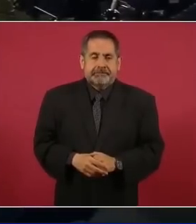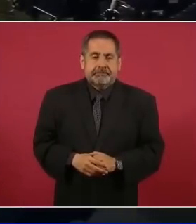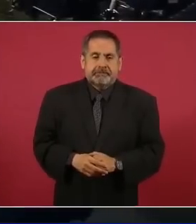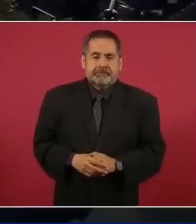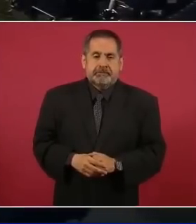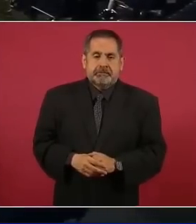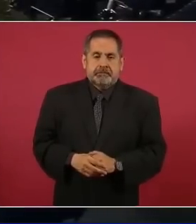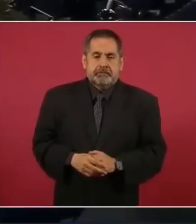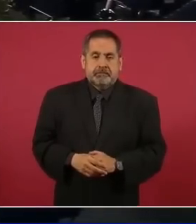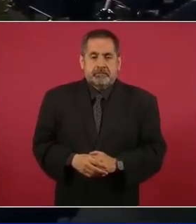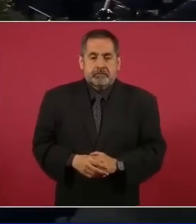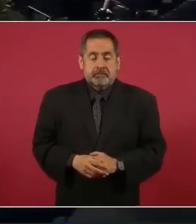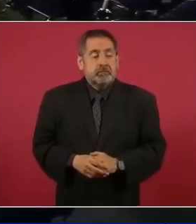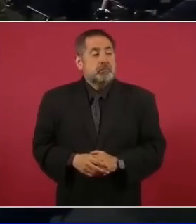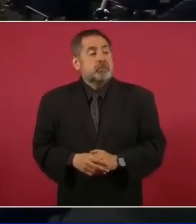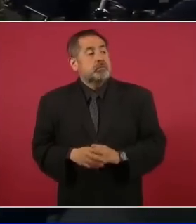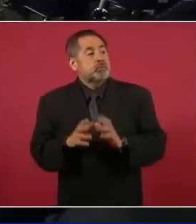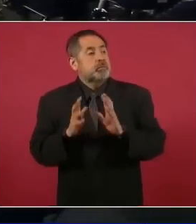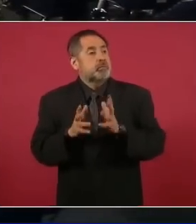Mira